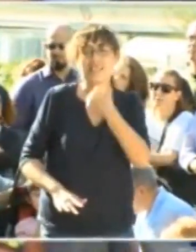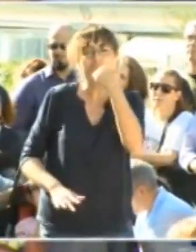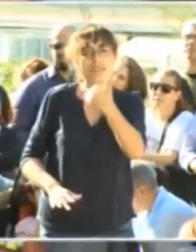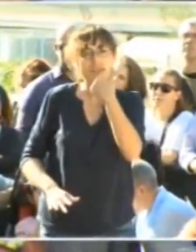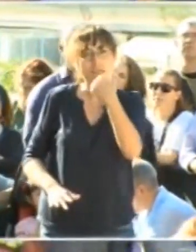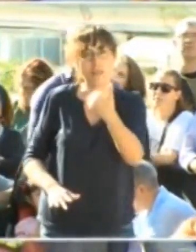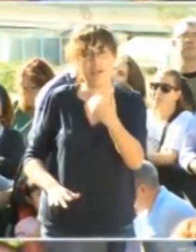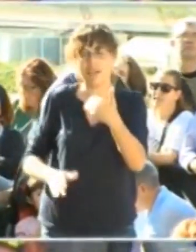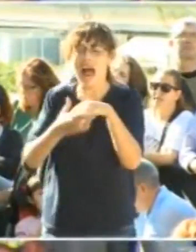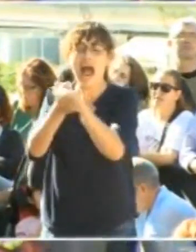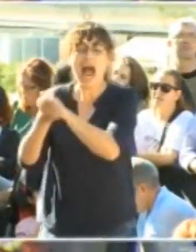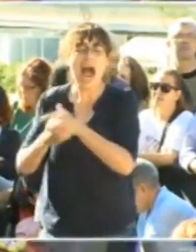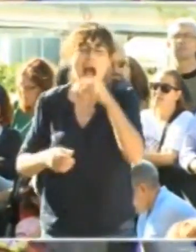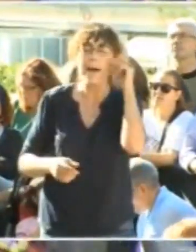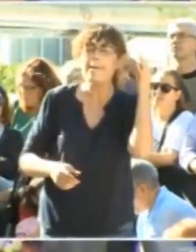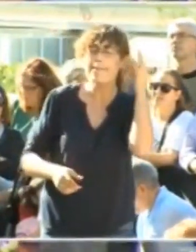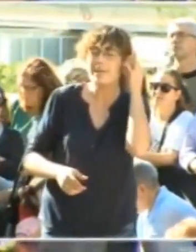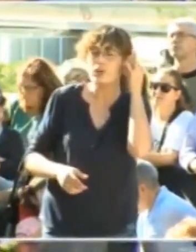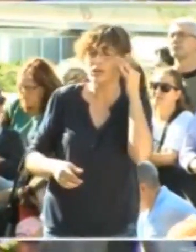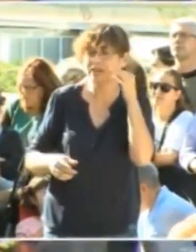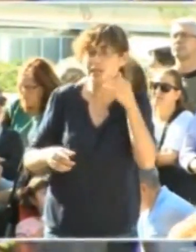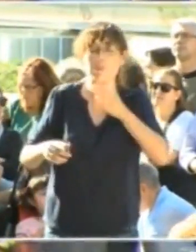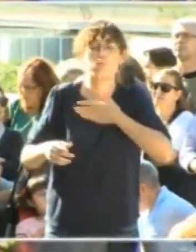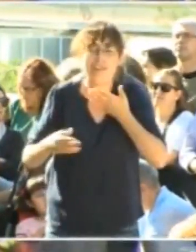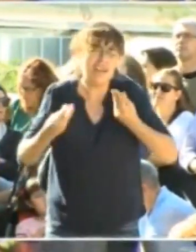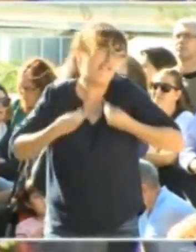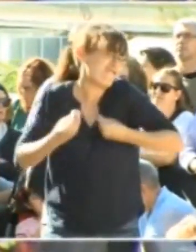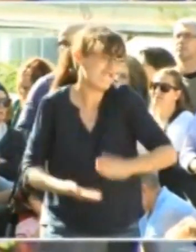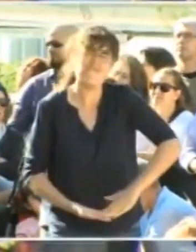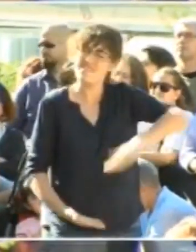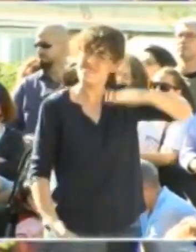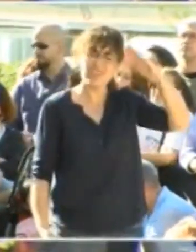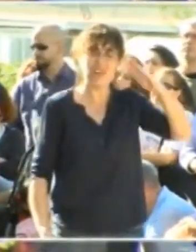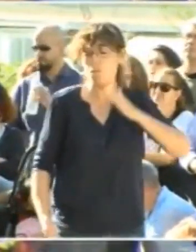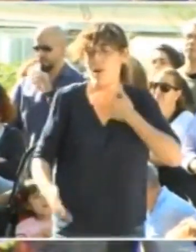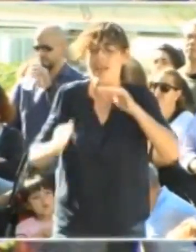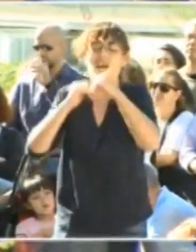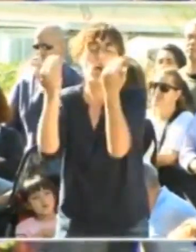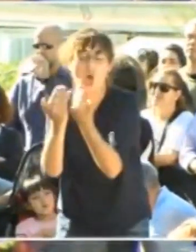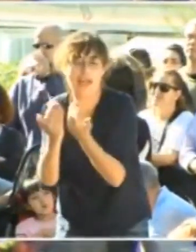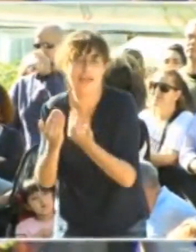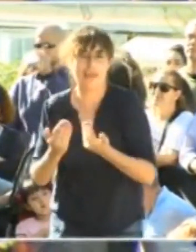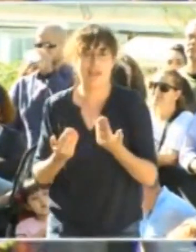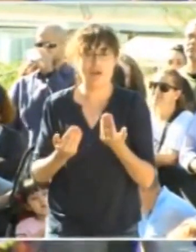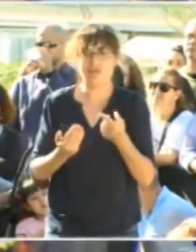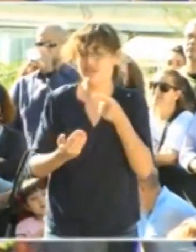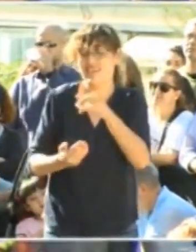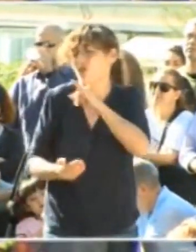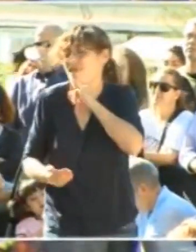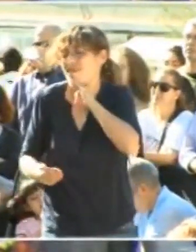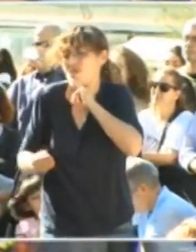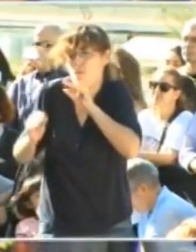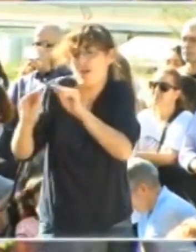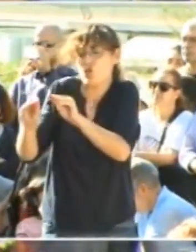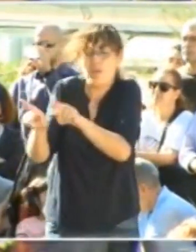hay amigos o amigas que pueden tener a lo largo de la vida que pueden encontrarse en el cole que no tengan la misma lengua materna que